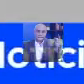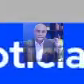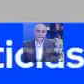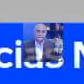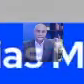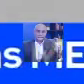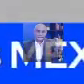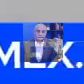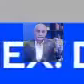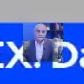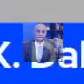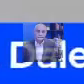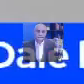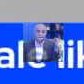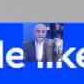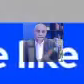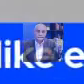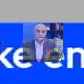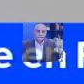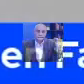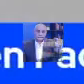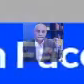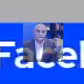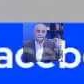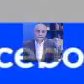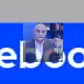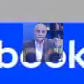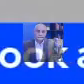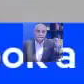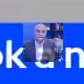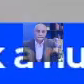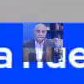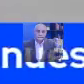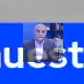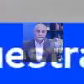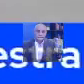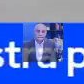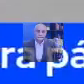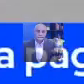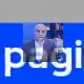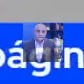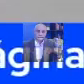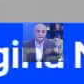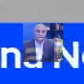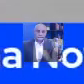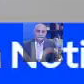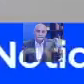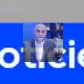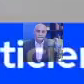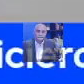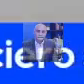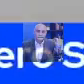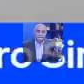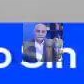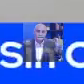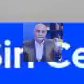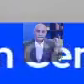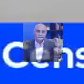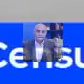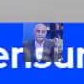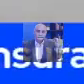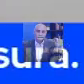las grandes narrativas, en este caso, pues de la administración de Enrique Peña Nieto, pero cuando se empieza a develar la verdad, los culpables,